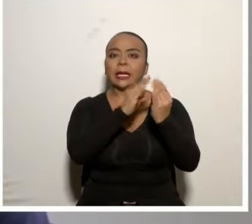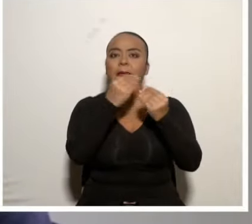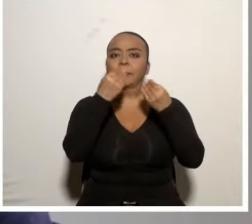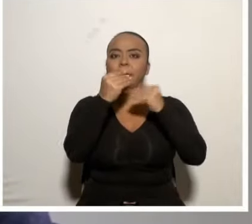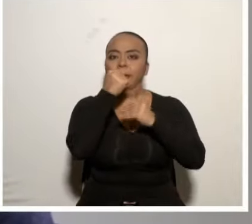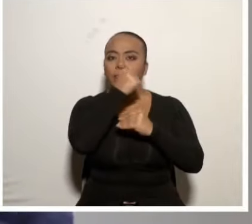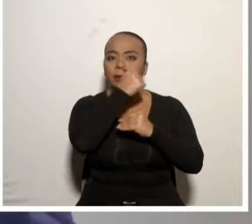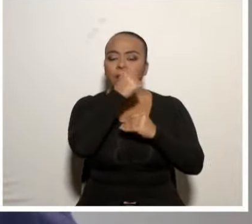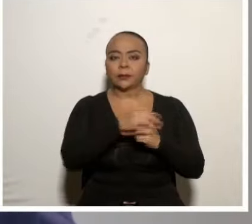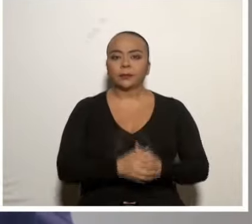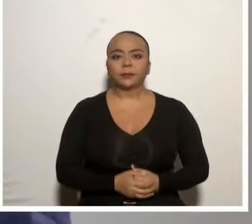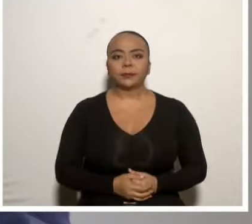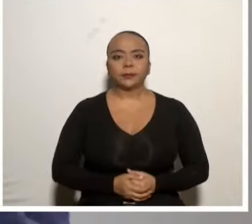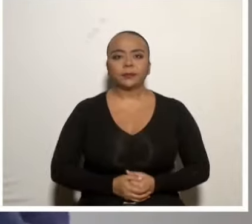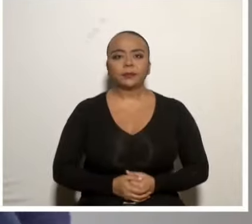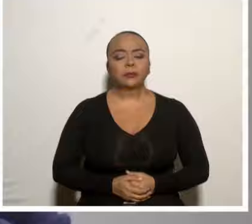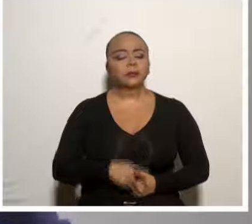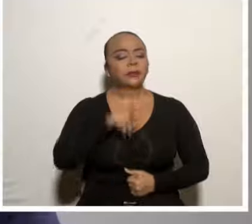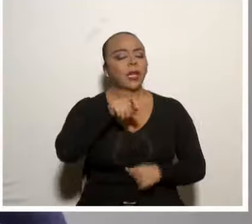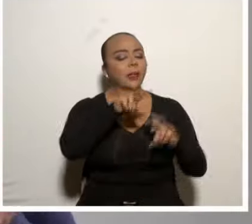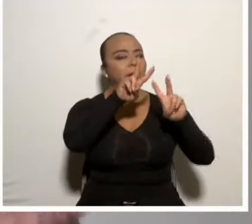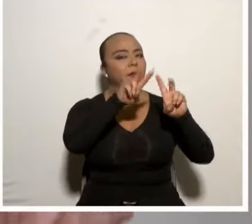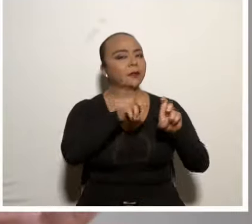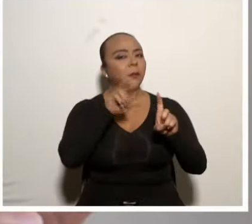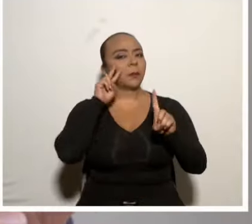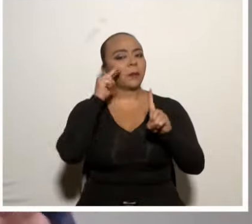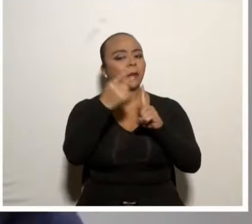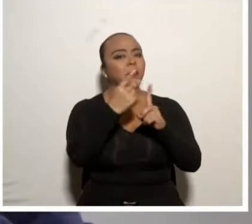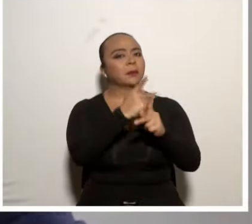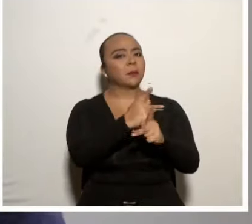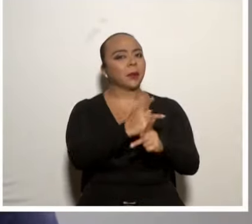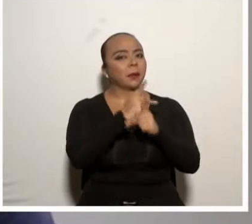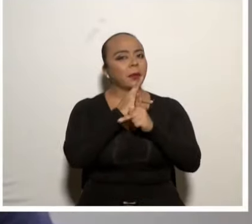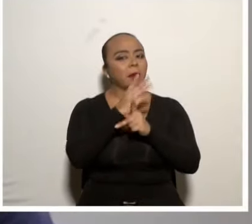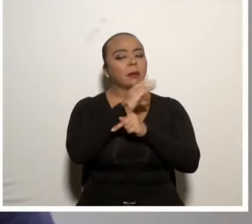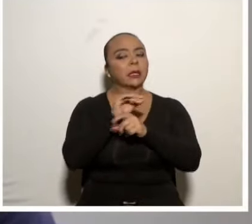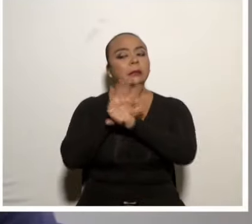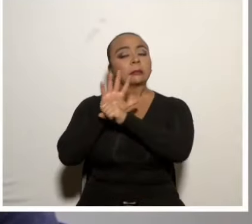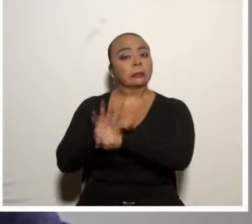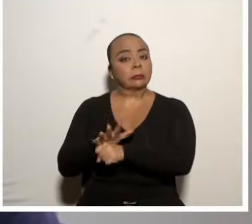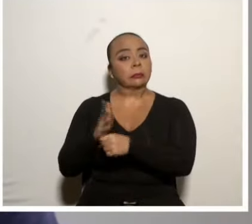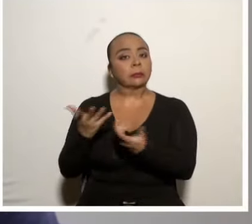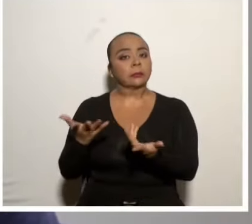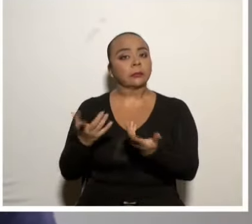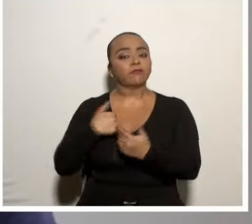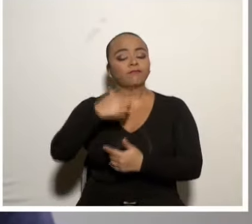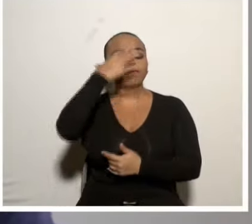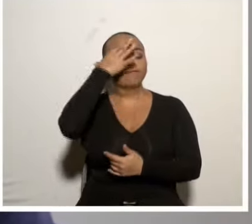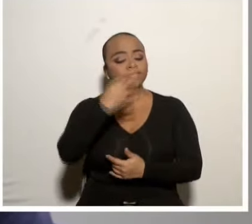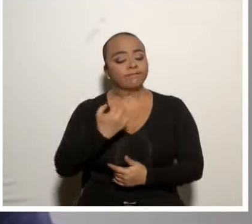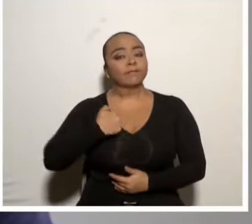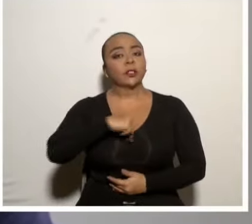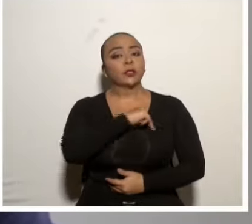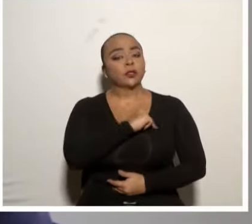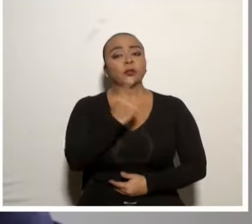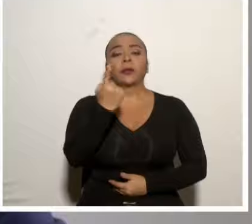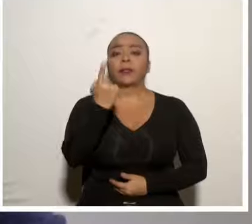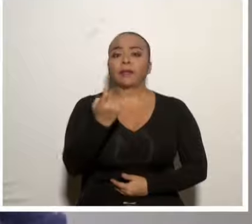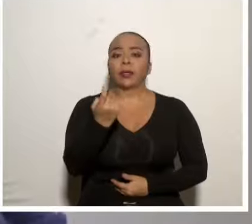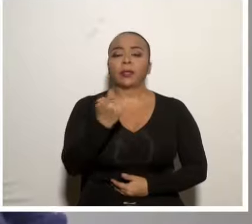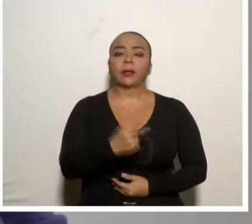narcotráfico. Aquí hay que hacer una revisión desde el punto de vista preventivo y represivo. Me parece que nosotros nos hace